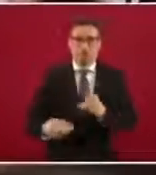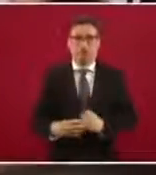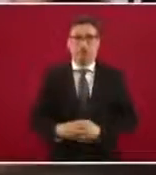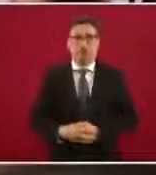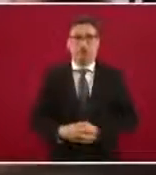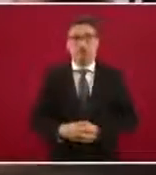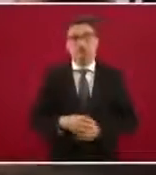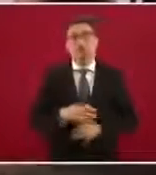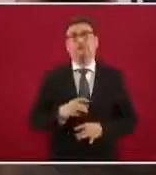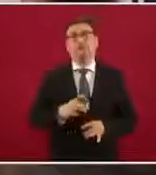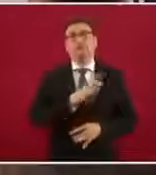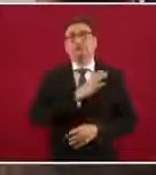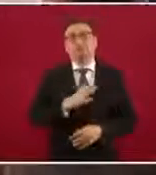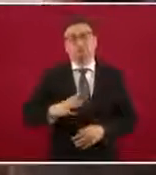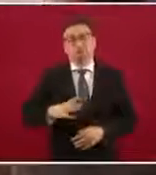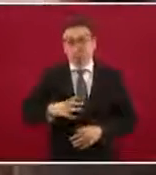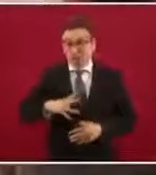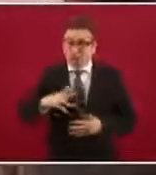Y me quedé.